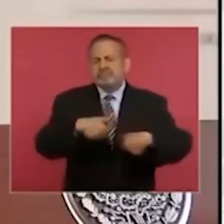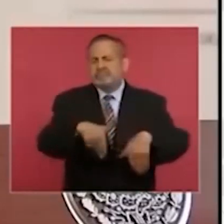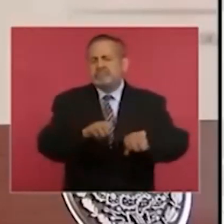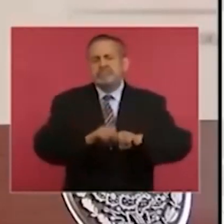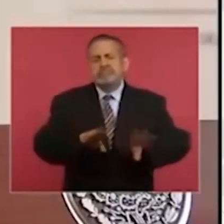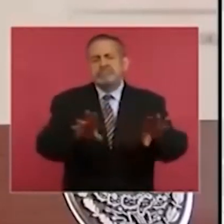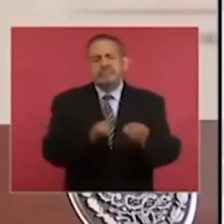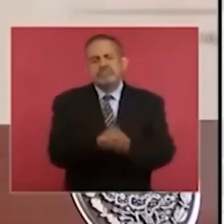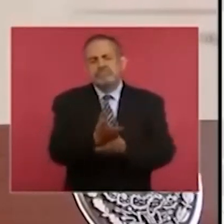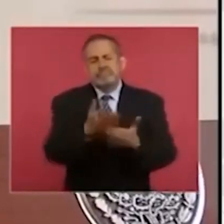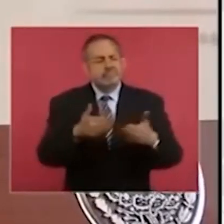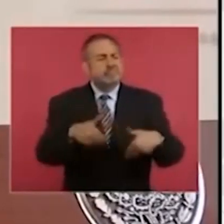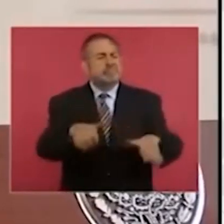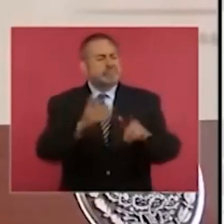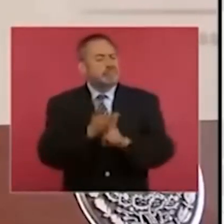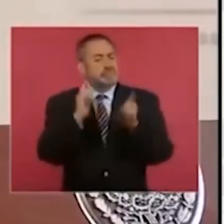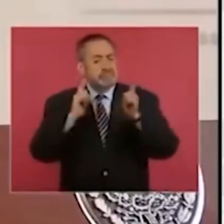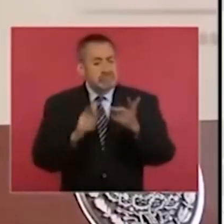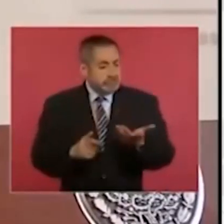con